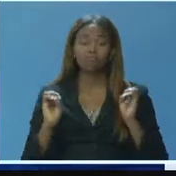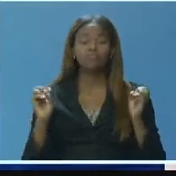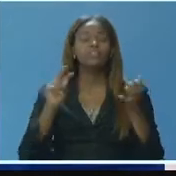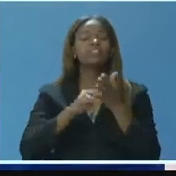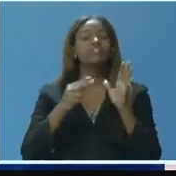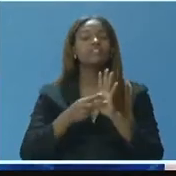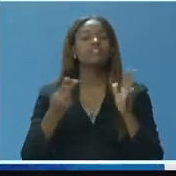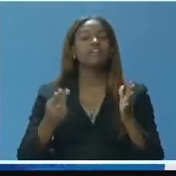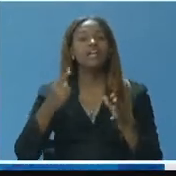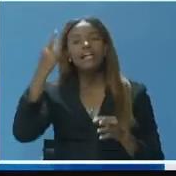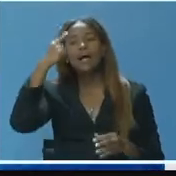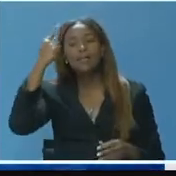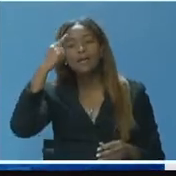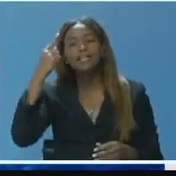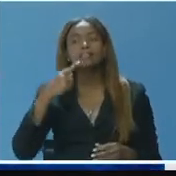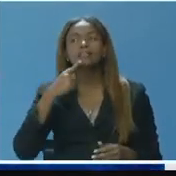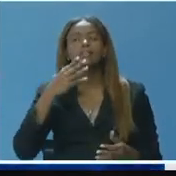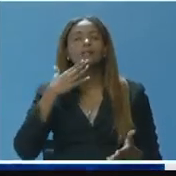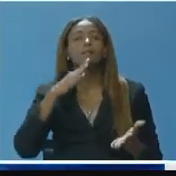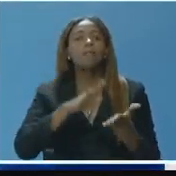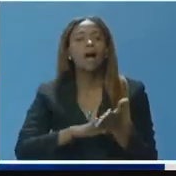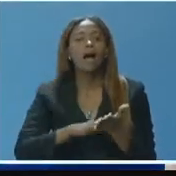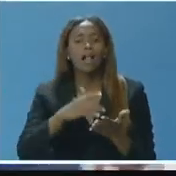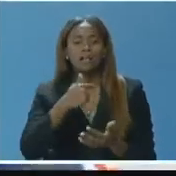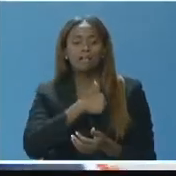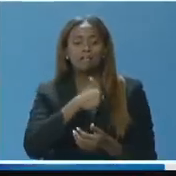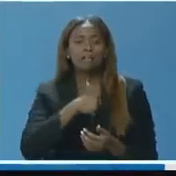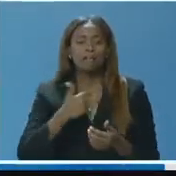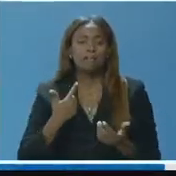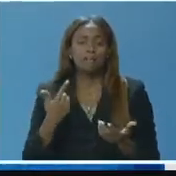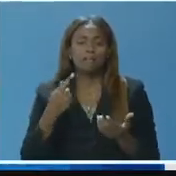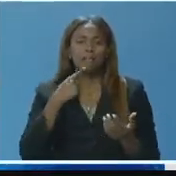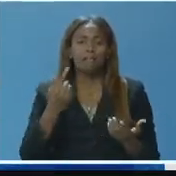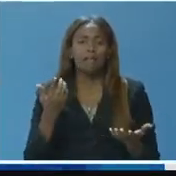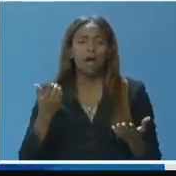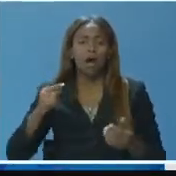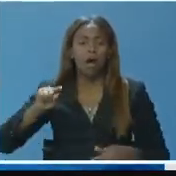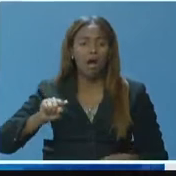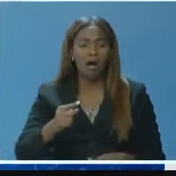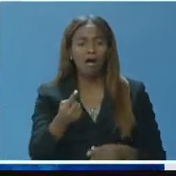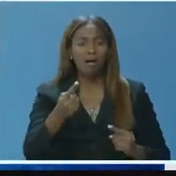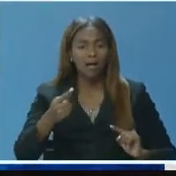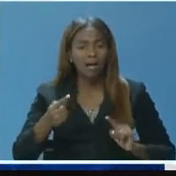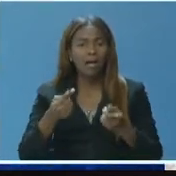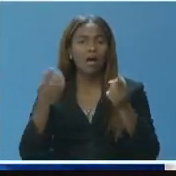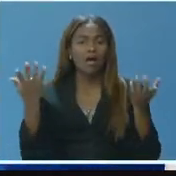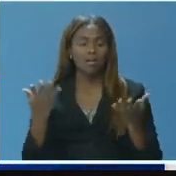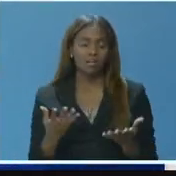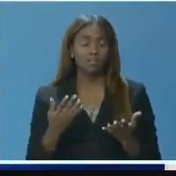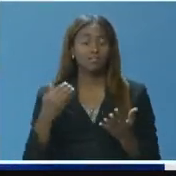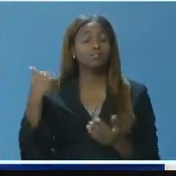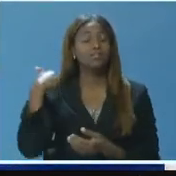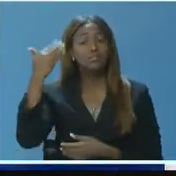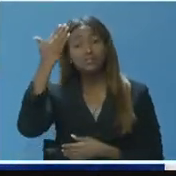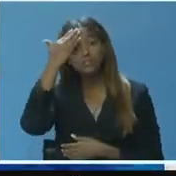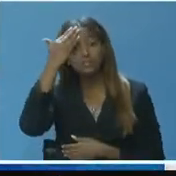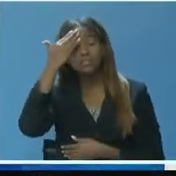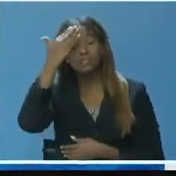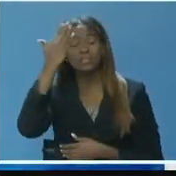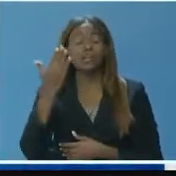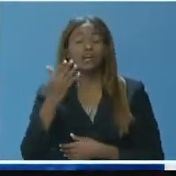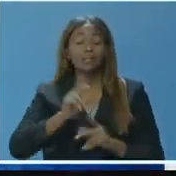mente es perversa de odio, ese resentimiento que existe. Yo sé que en las redes sociales hay mucha gente